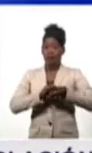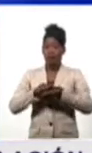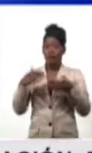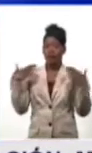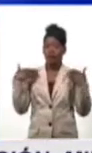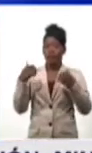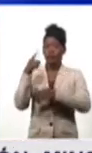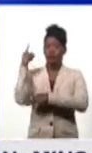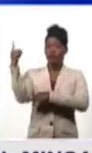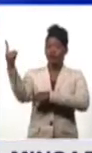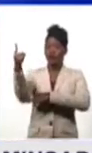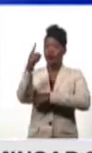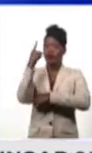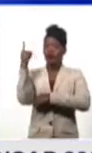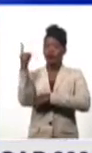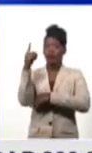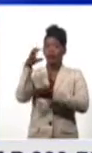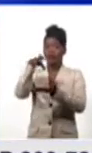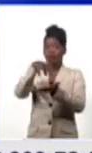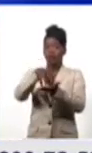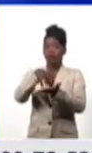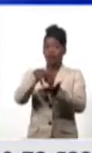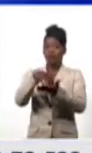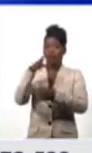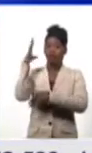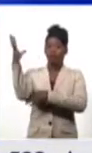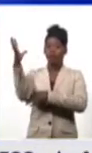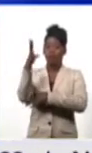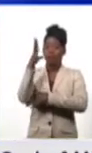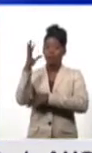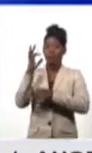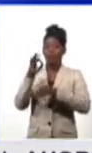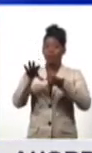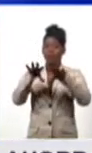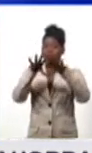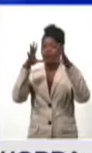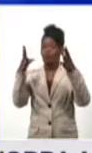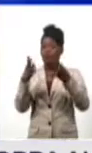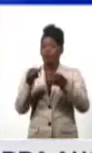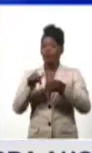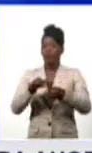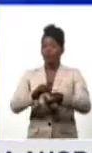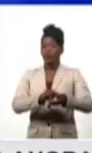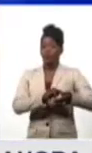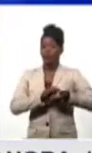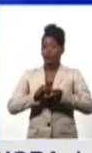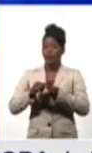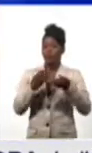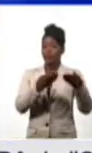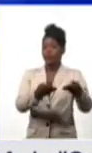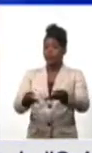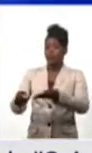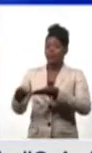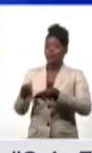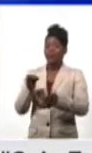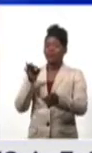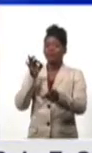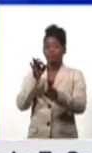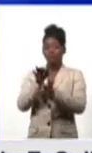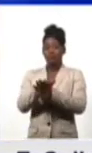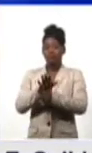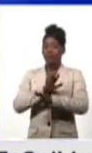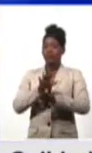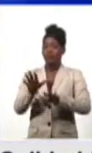General del Medio Ambiente del SIDMA. Bienvenida, Gloria, es un gusto hoy tenerla acá. Sabemos que comenzó el acto, ya tenemos